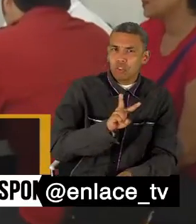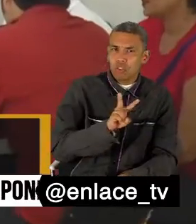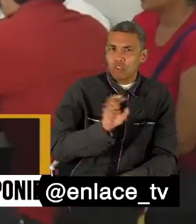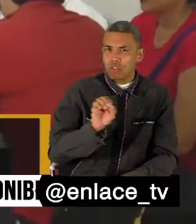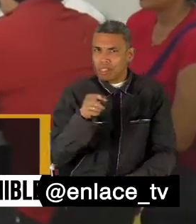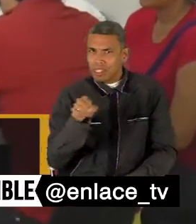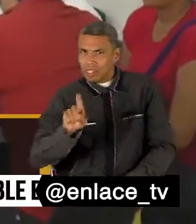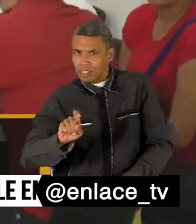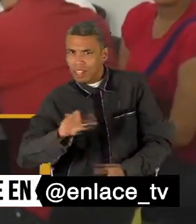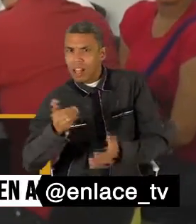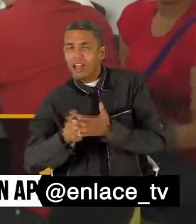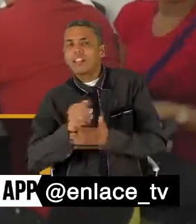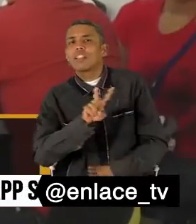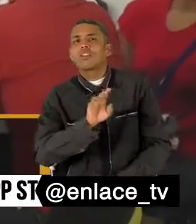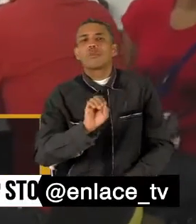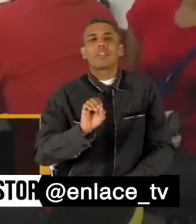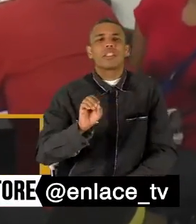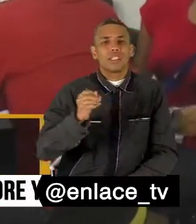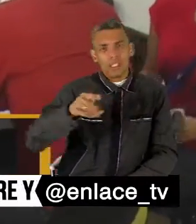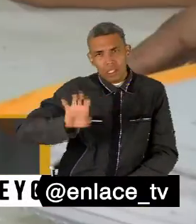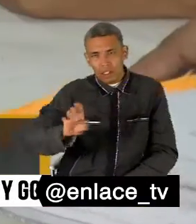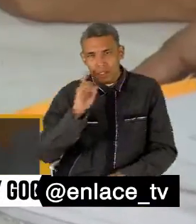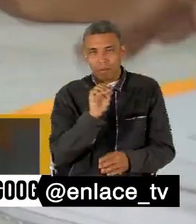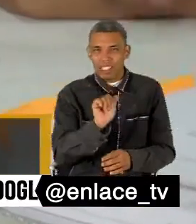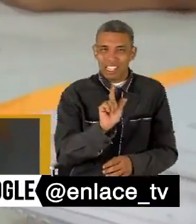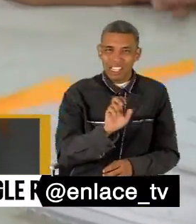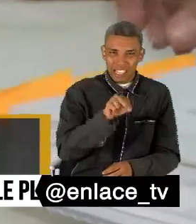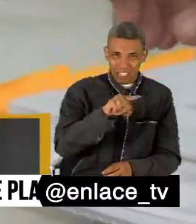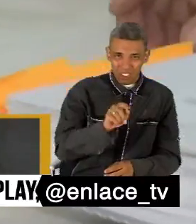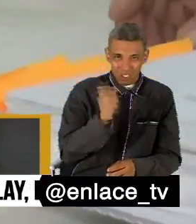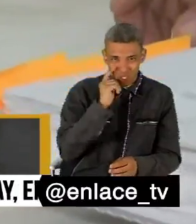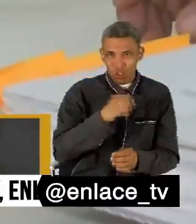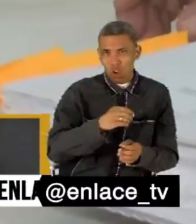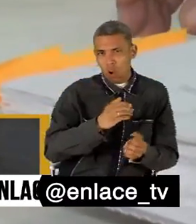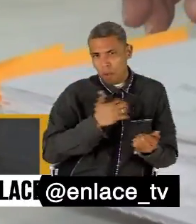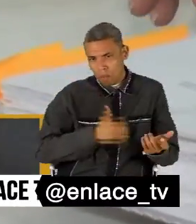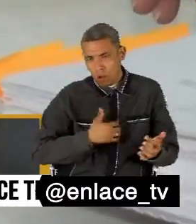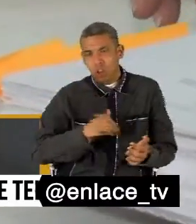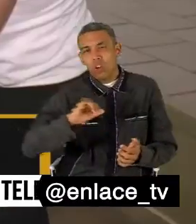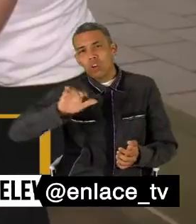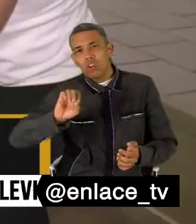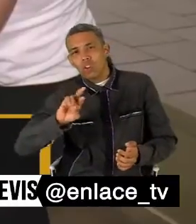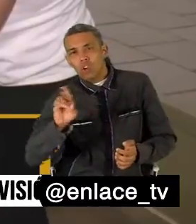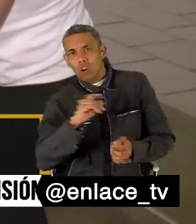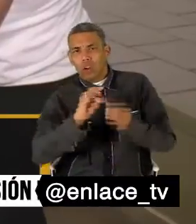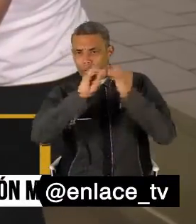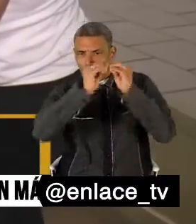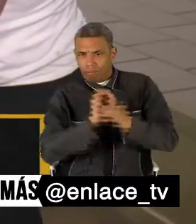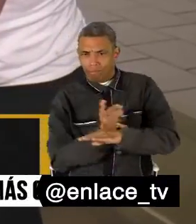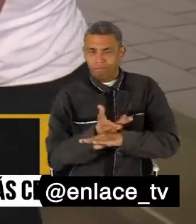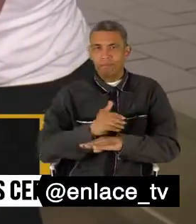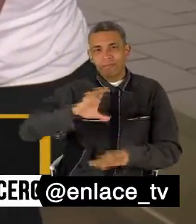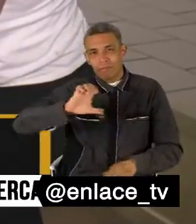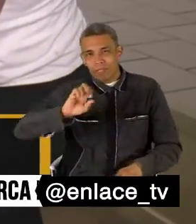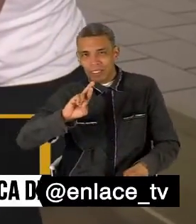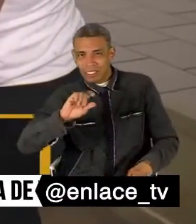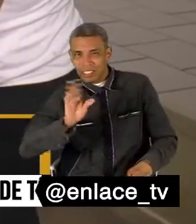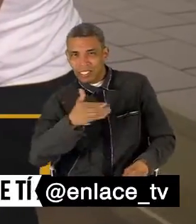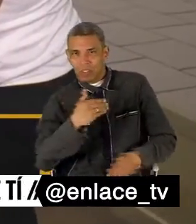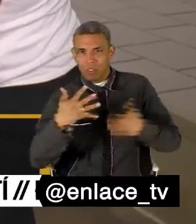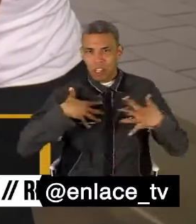2016-2019. Alexis Guerrero por el sector de danzas, Alonso Robles de música, Jorge Eliezer Iturriago de artes plásticas, Carlos Fernando Ortiz de